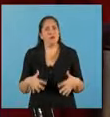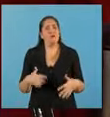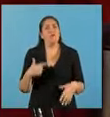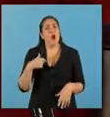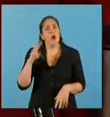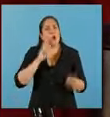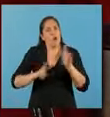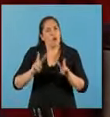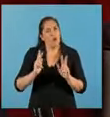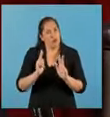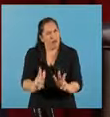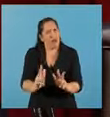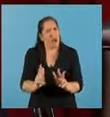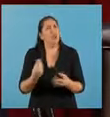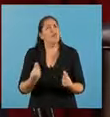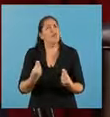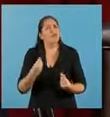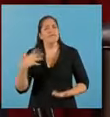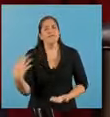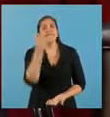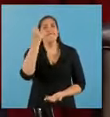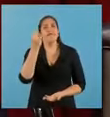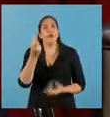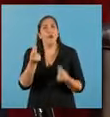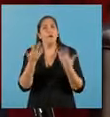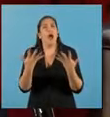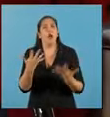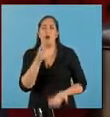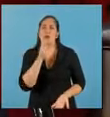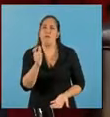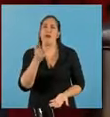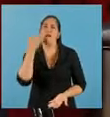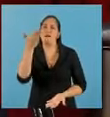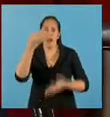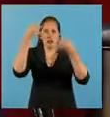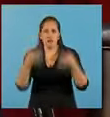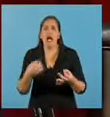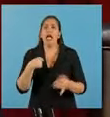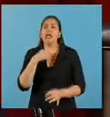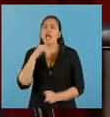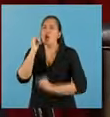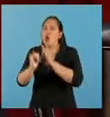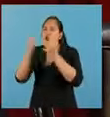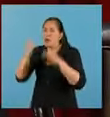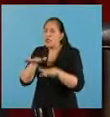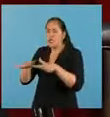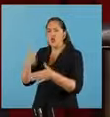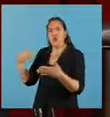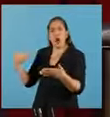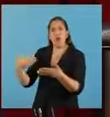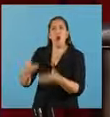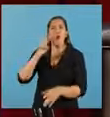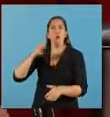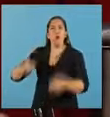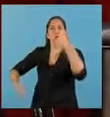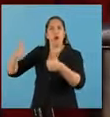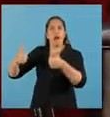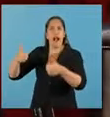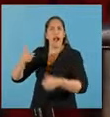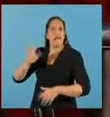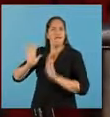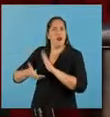valor de la palabra. Quiero ser honestamente libre a la hora de describir el presente. No busco revanchas. Necesito